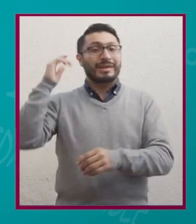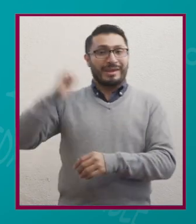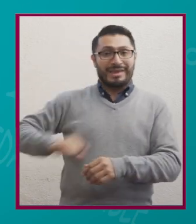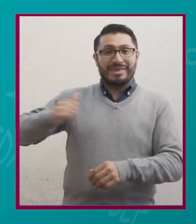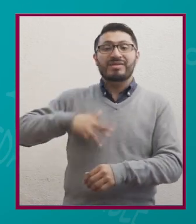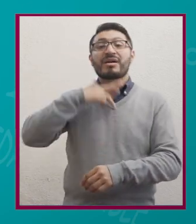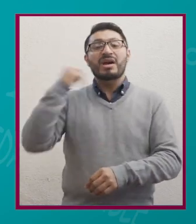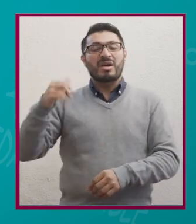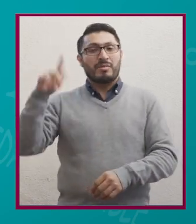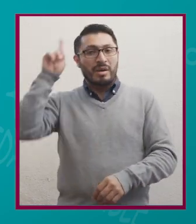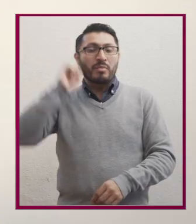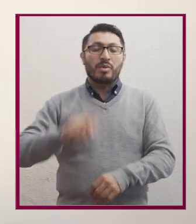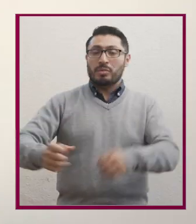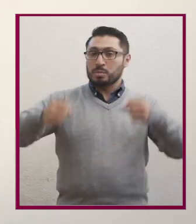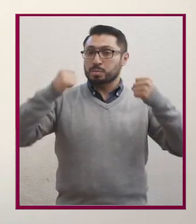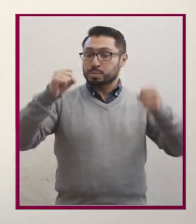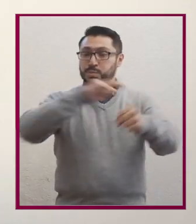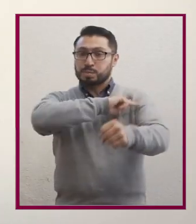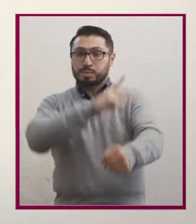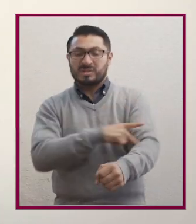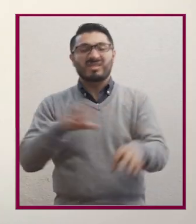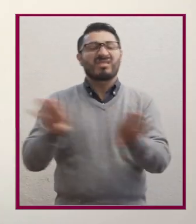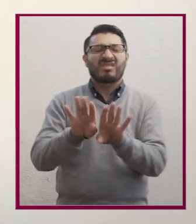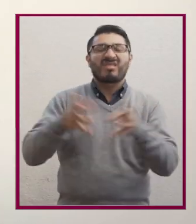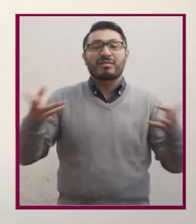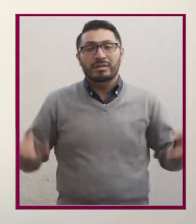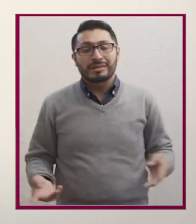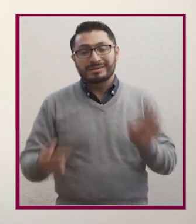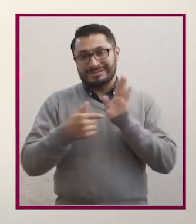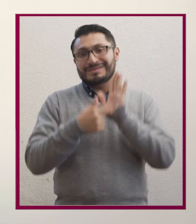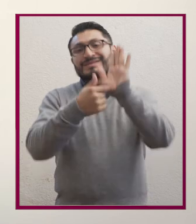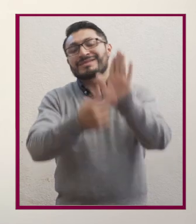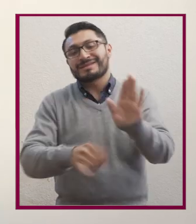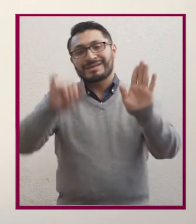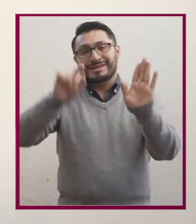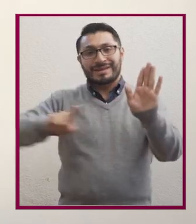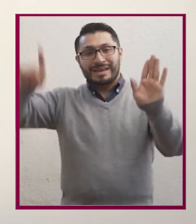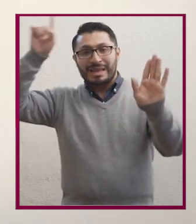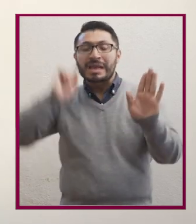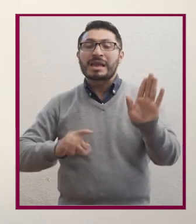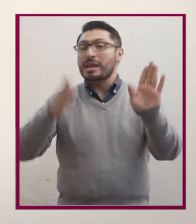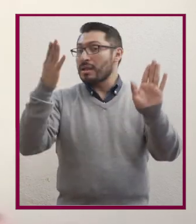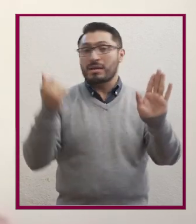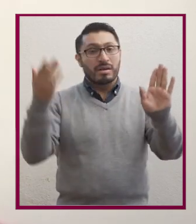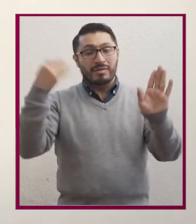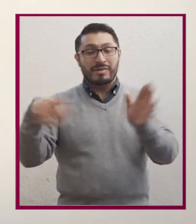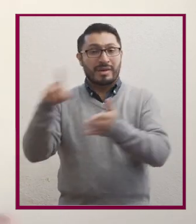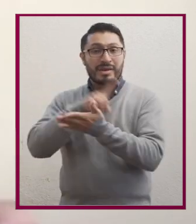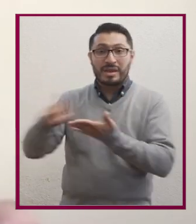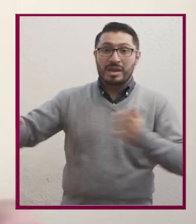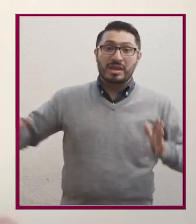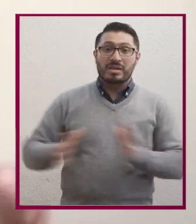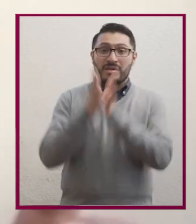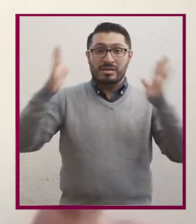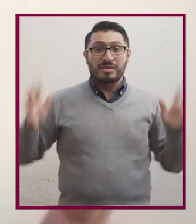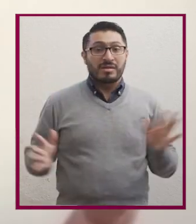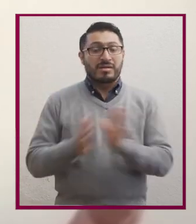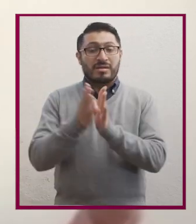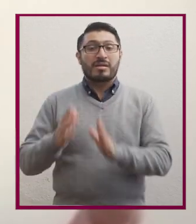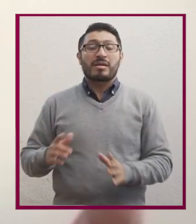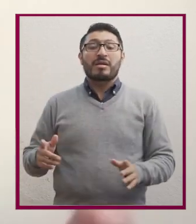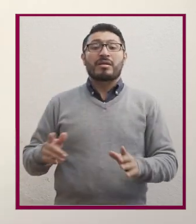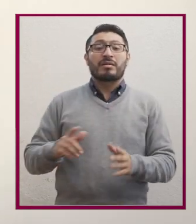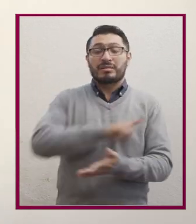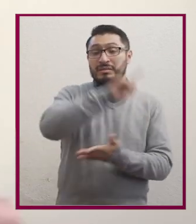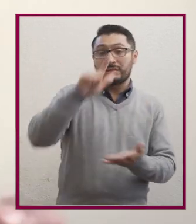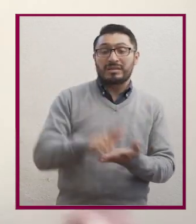¿Cómo obtenían su poder? Debemos señalar claramente que ellas no tenían derecho a participar en la res